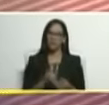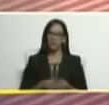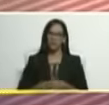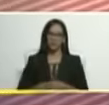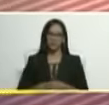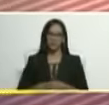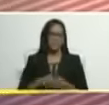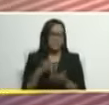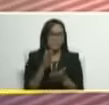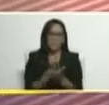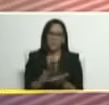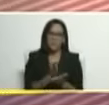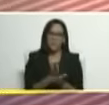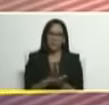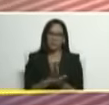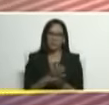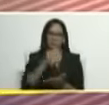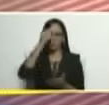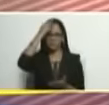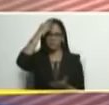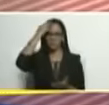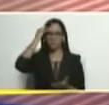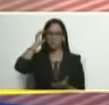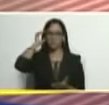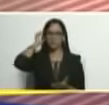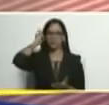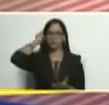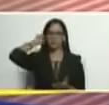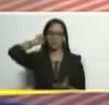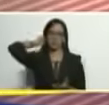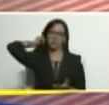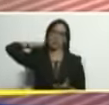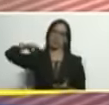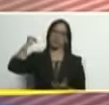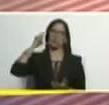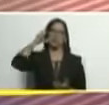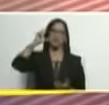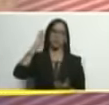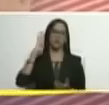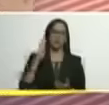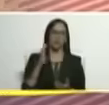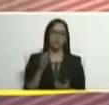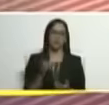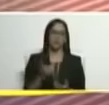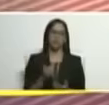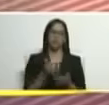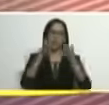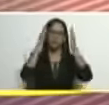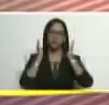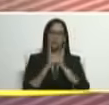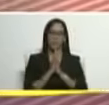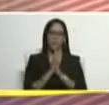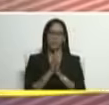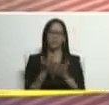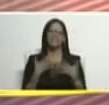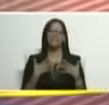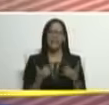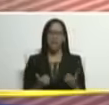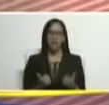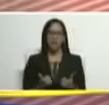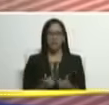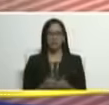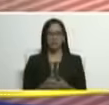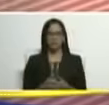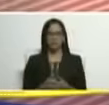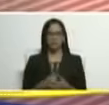Y siempre Dios pone su mano. La chinita me salva, nos salva.